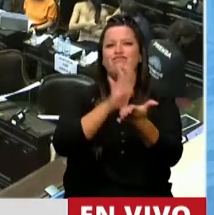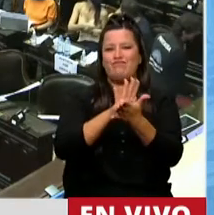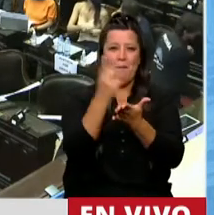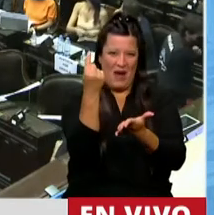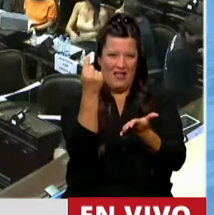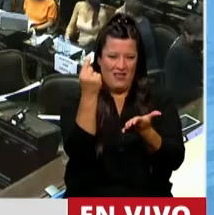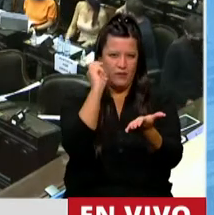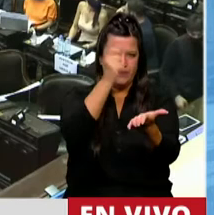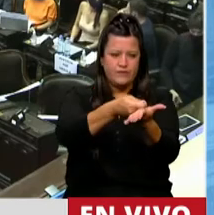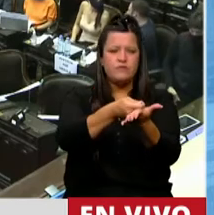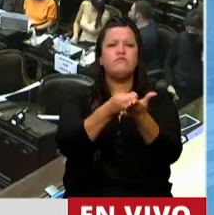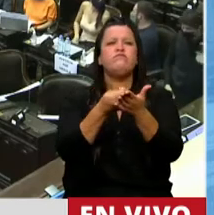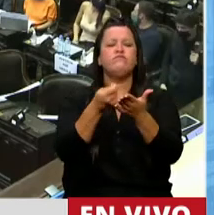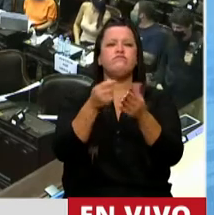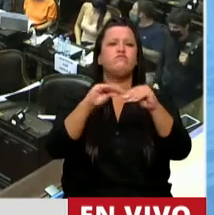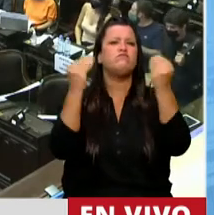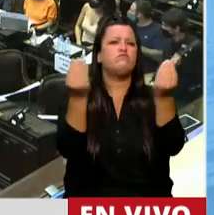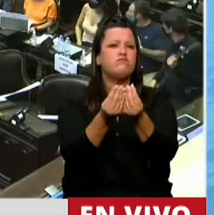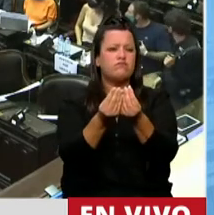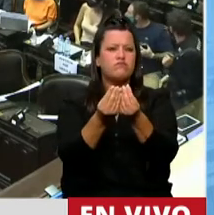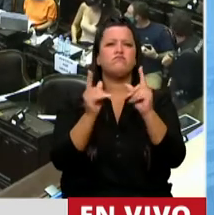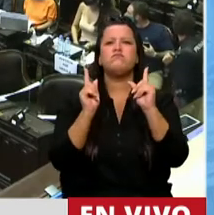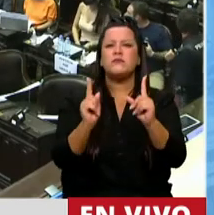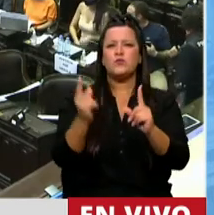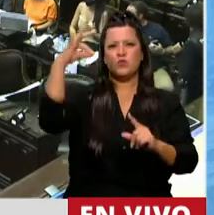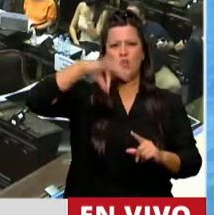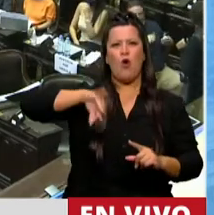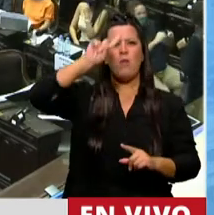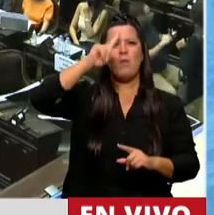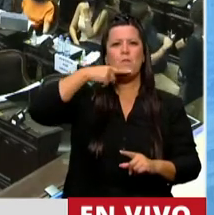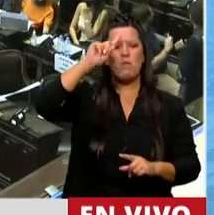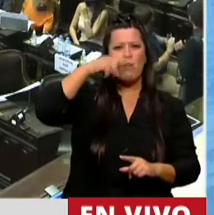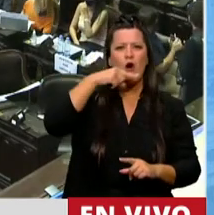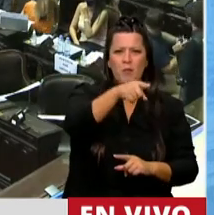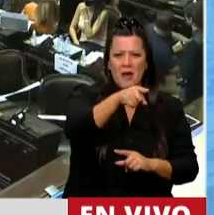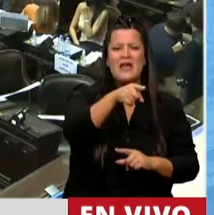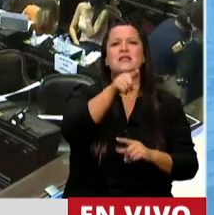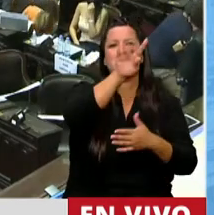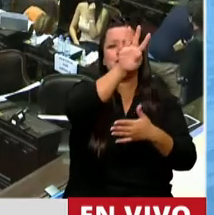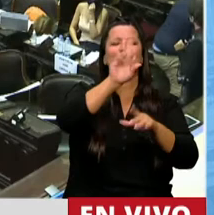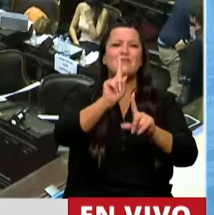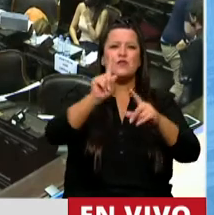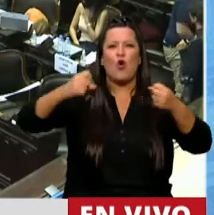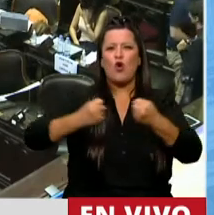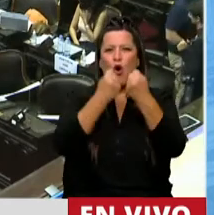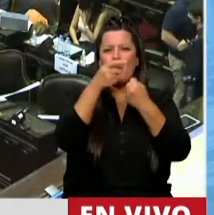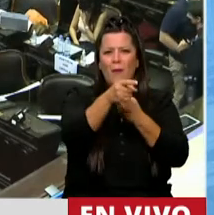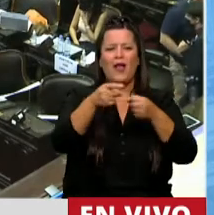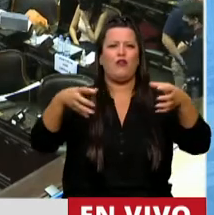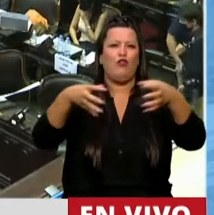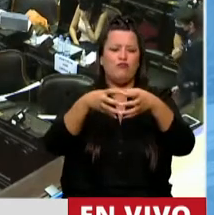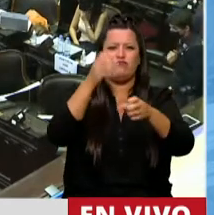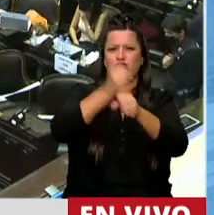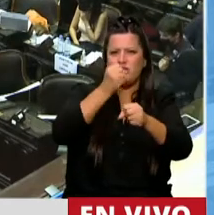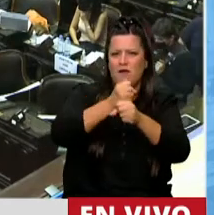económico equivalente a la remuneración mensual de una determinada escala del convenio colectivo de